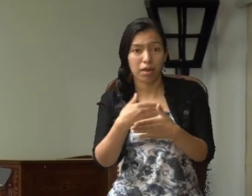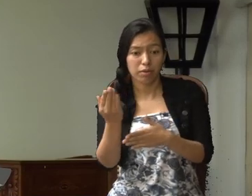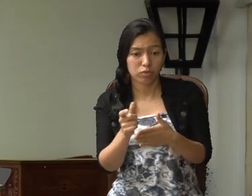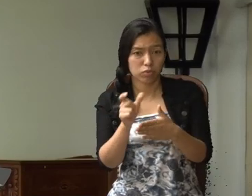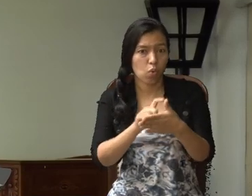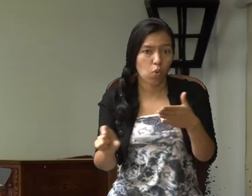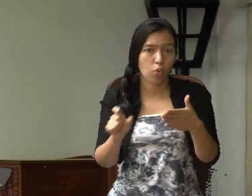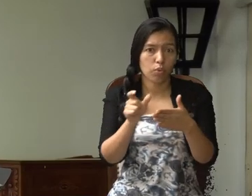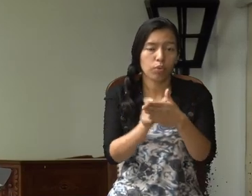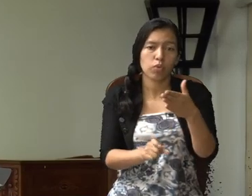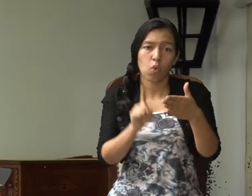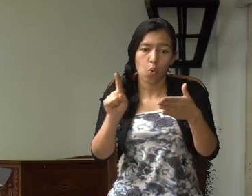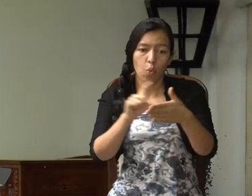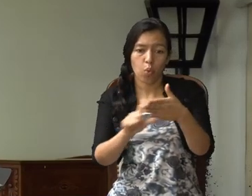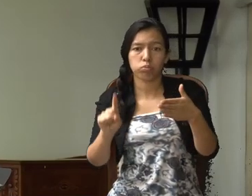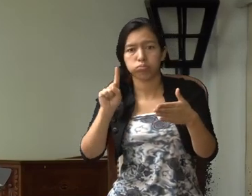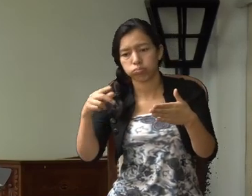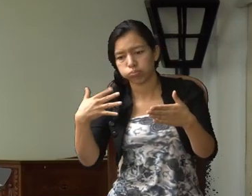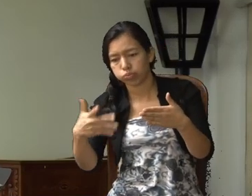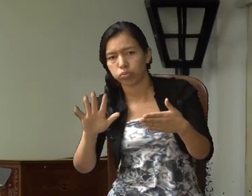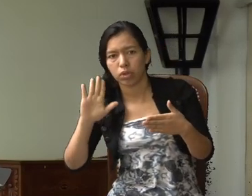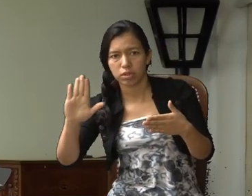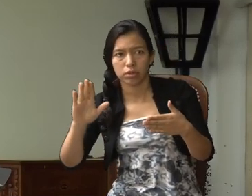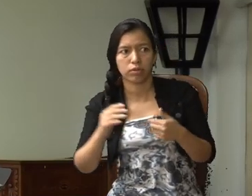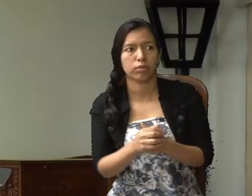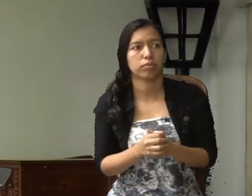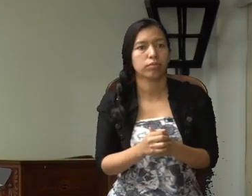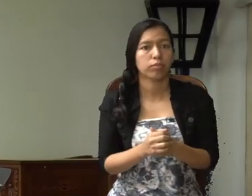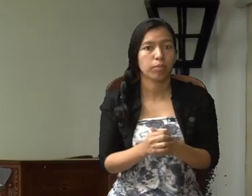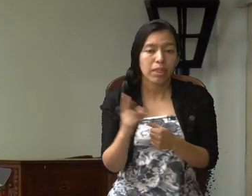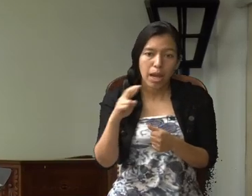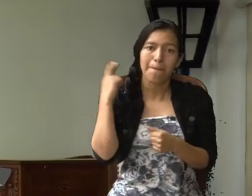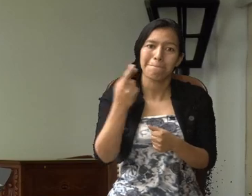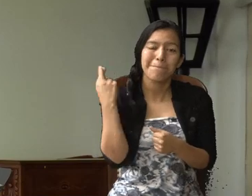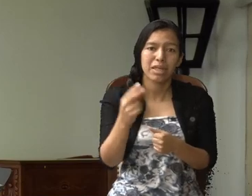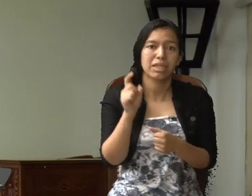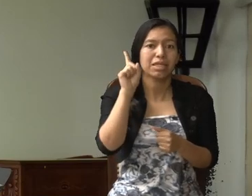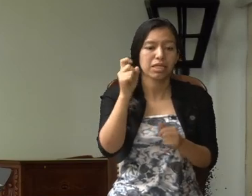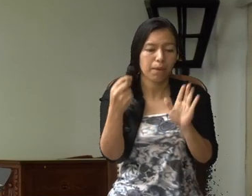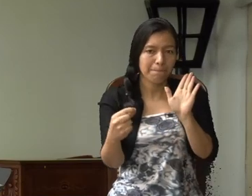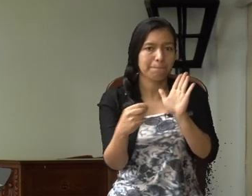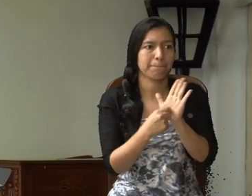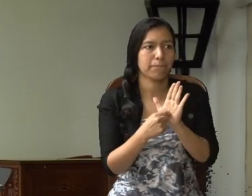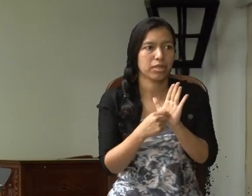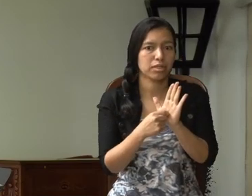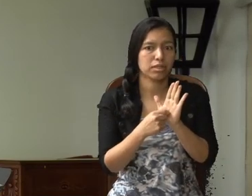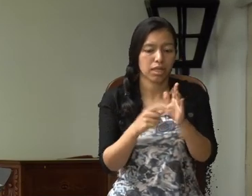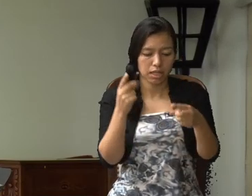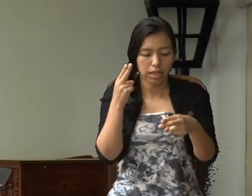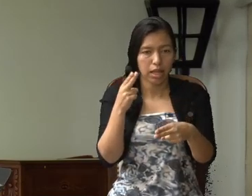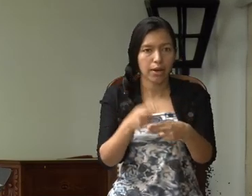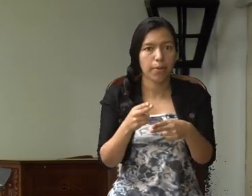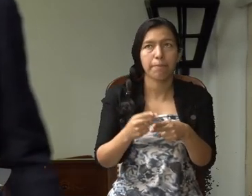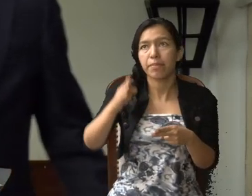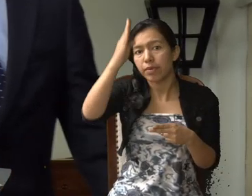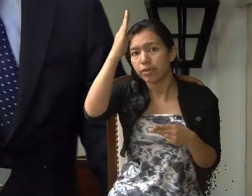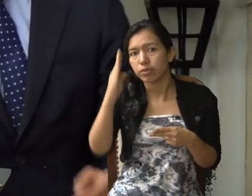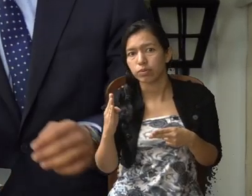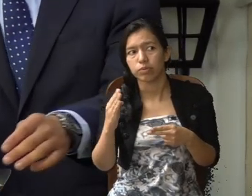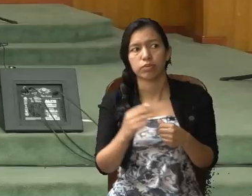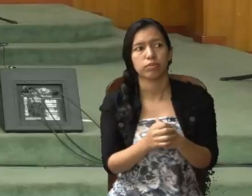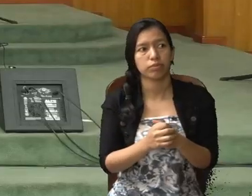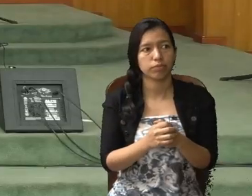5, solamente en los primeros 5 versículos, se repite 6 veces el nombre de Dios, que